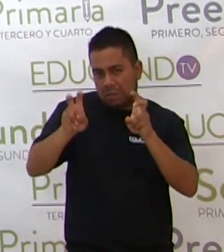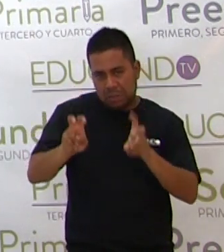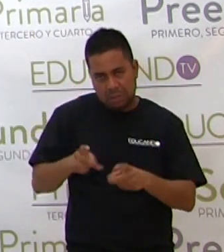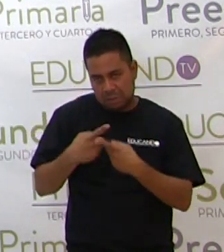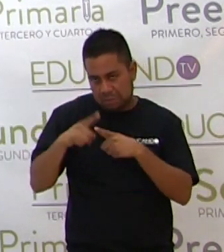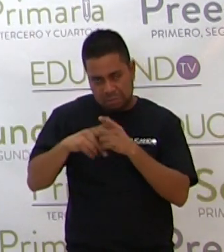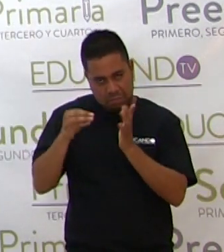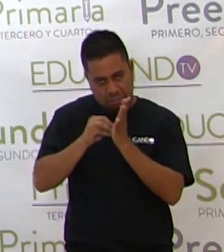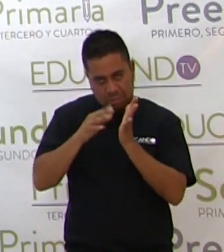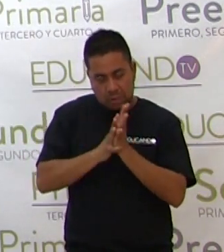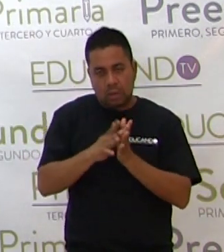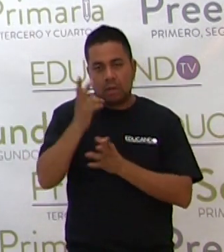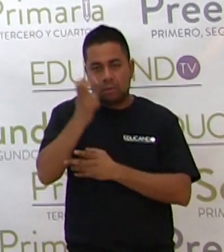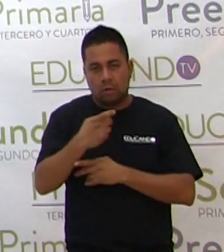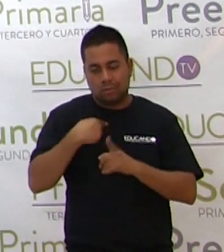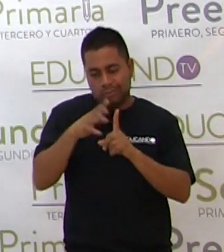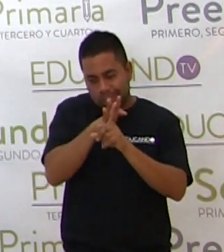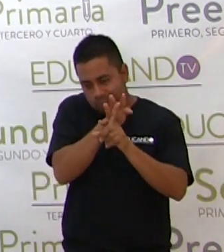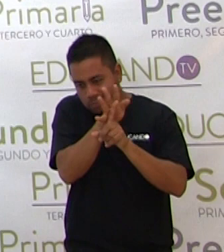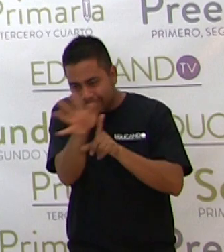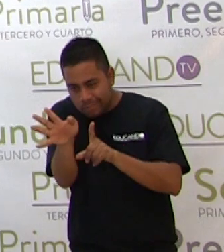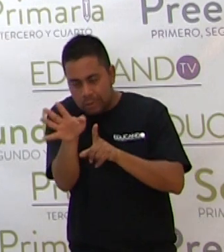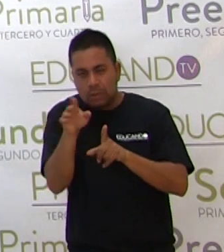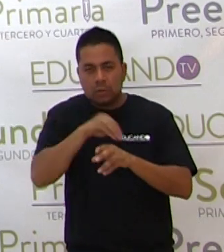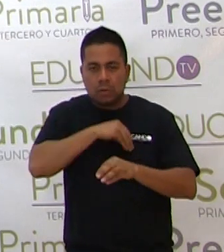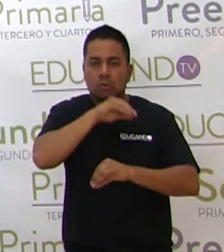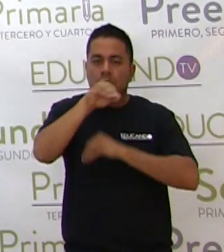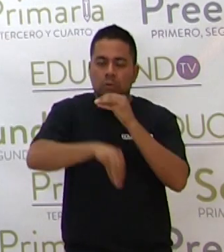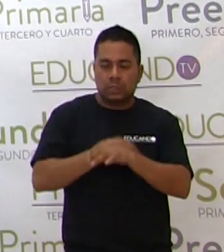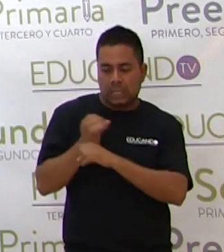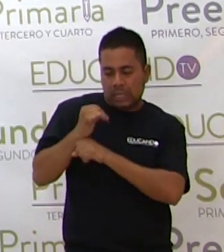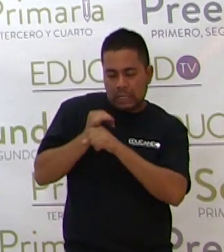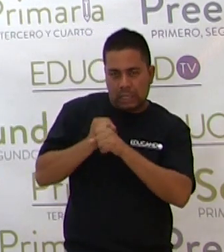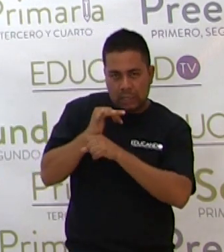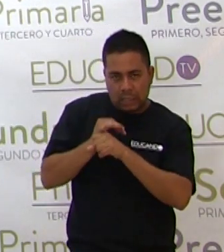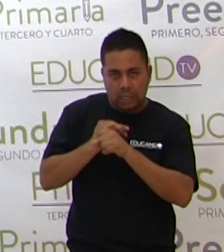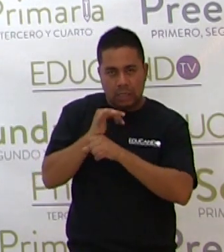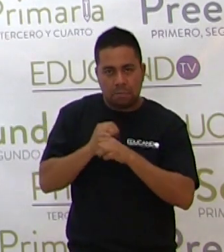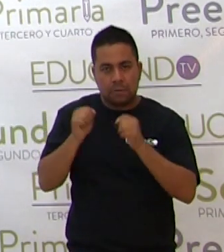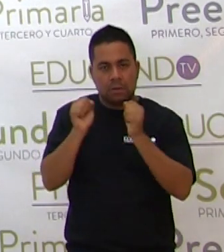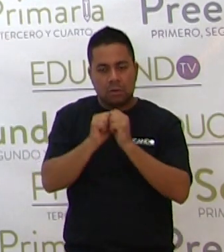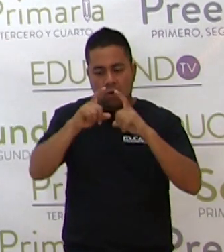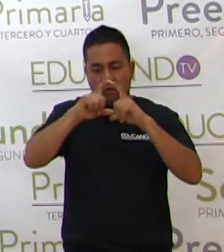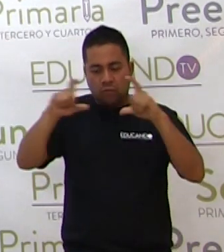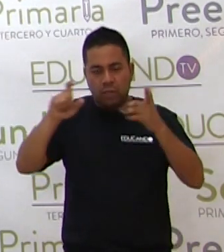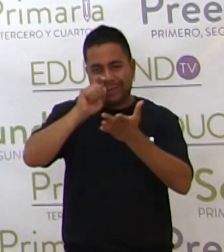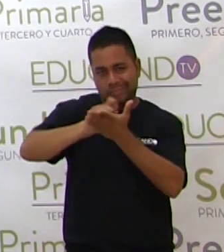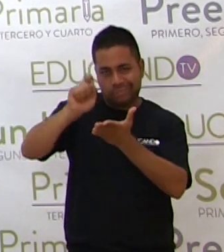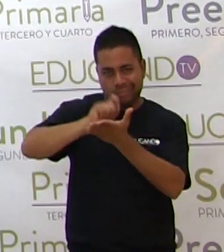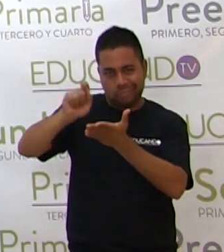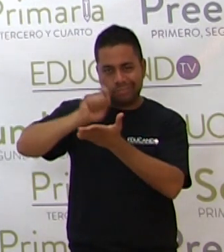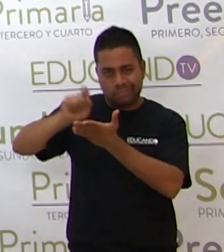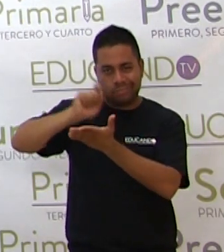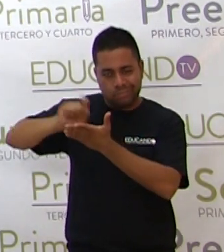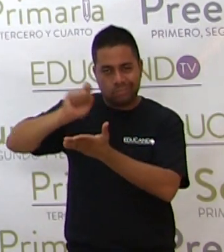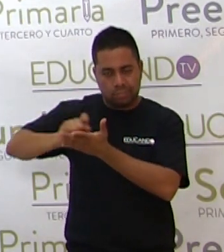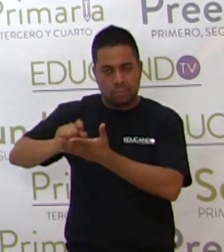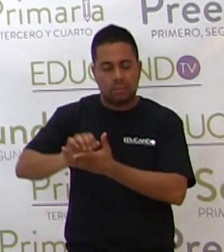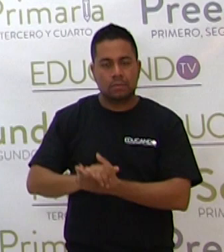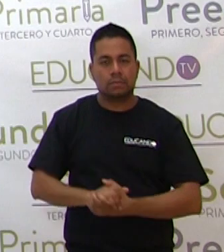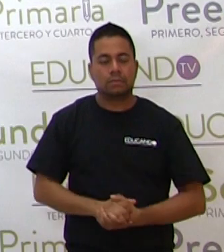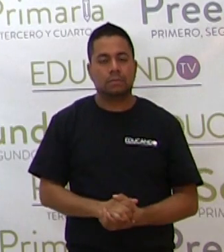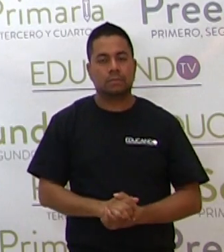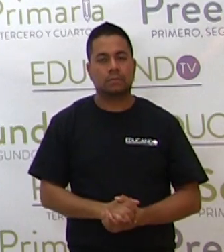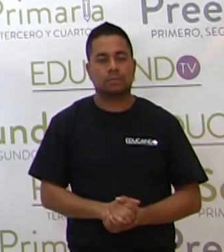por esto en mi diagrama yo les puse investigación a través de fichas de trabajo y